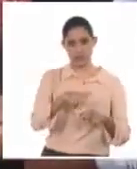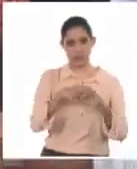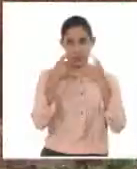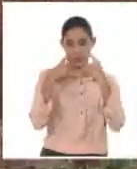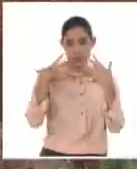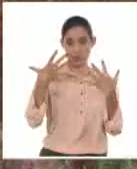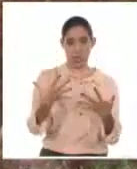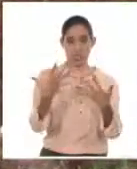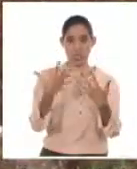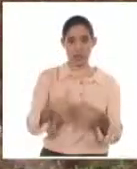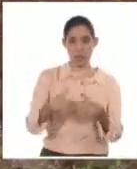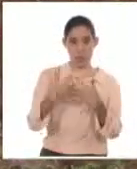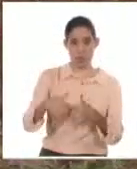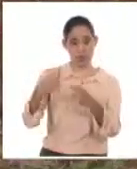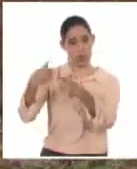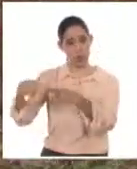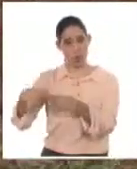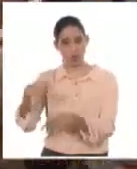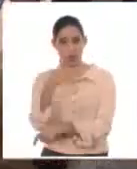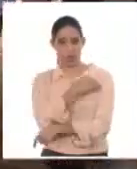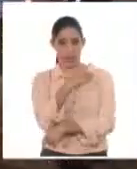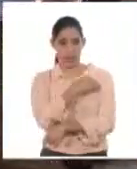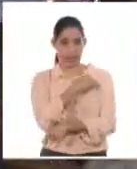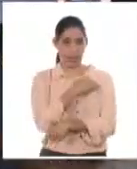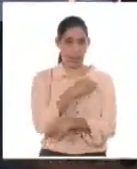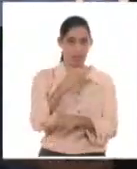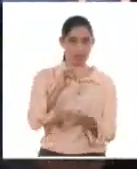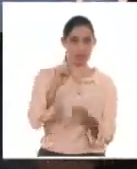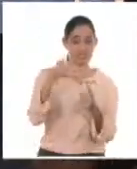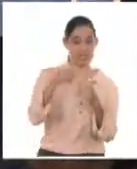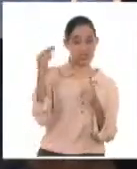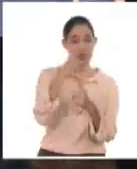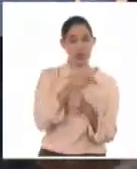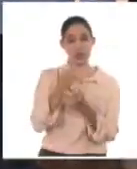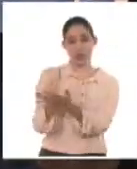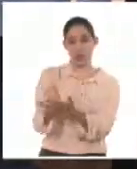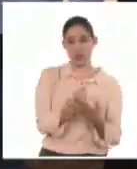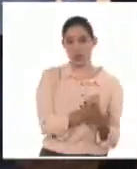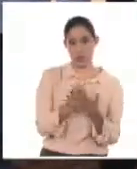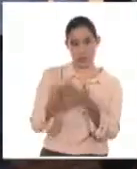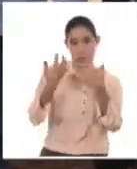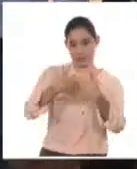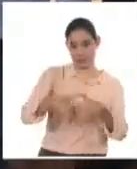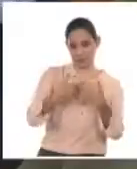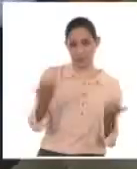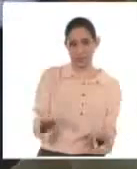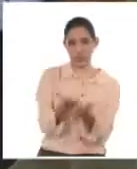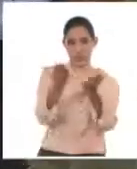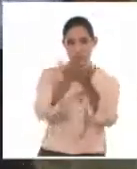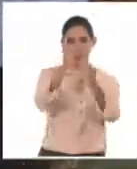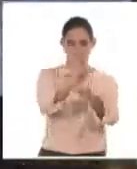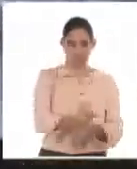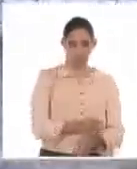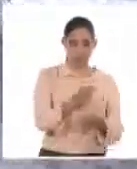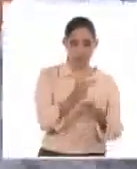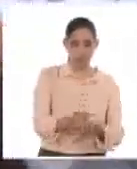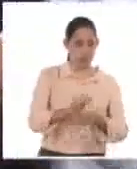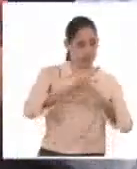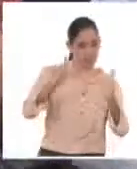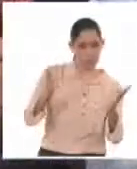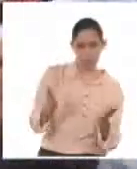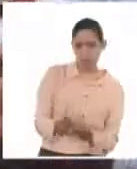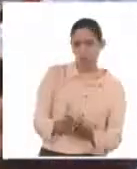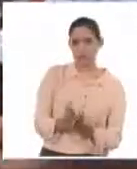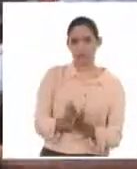Industrias Militares, novedad tecnológica que mucho aportará al desarrollo agrícola del país. Todo es producción nacional, todo,